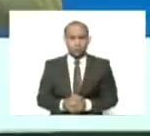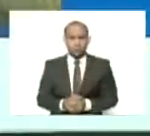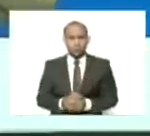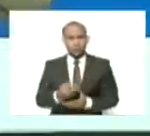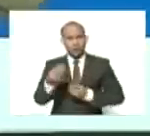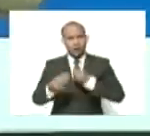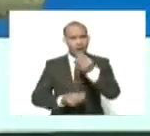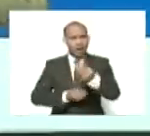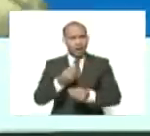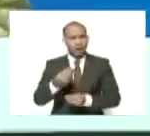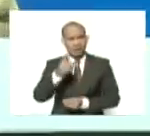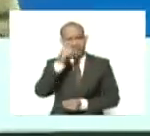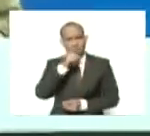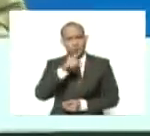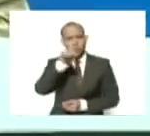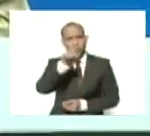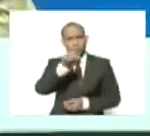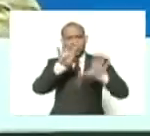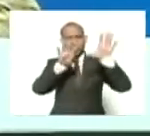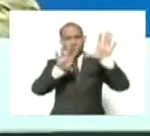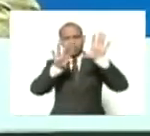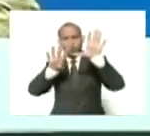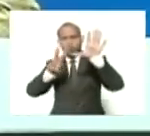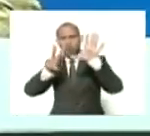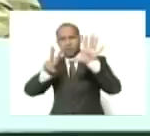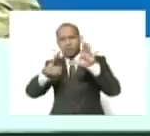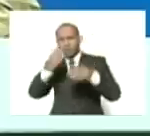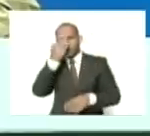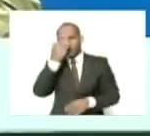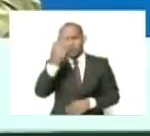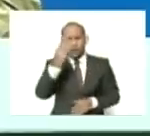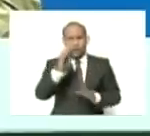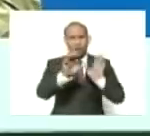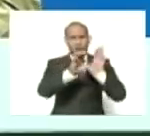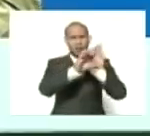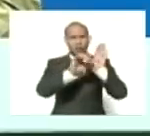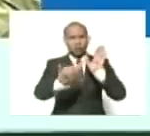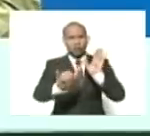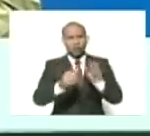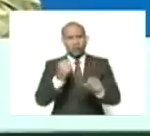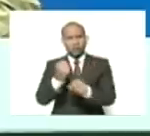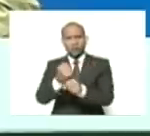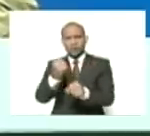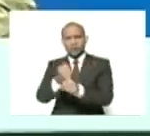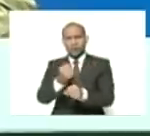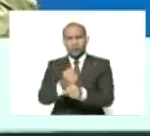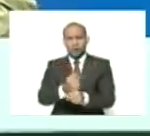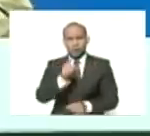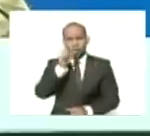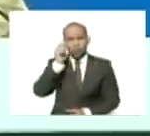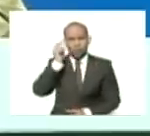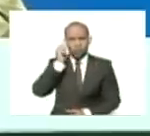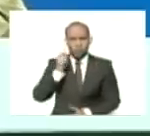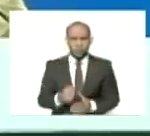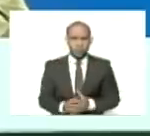constituimos en el año 97 el Frente Constituyente de los Trabajadores y las